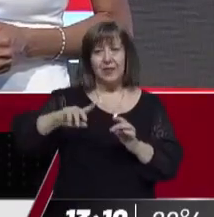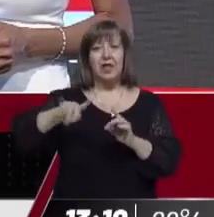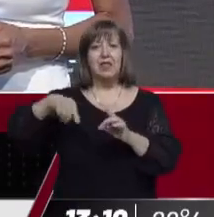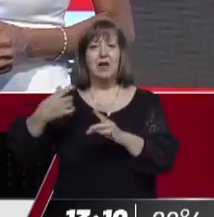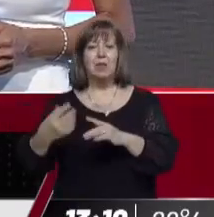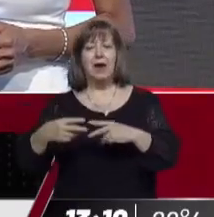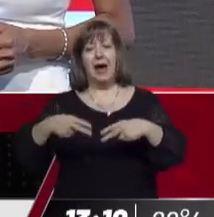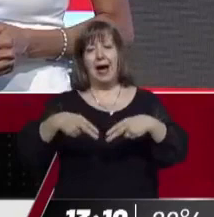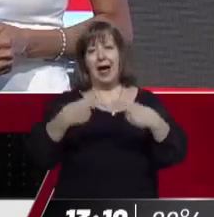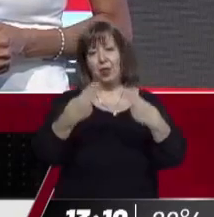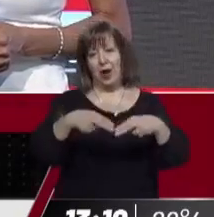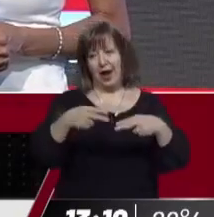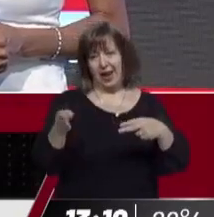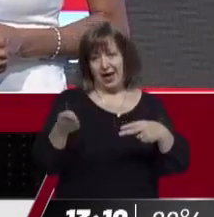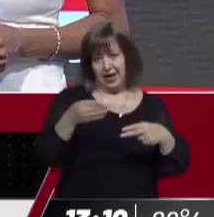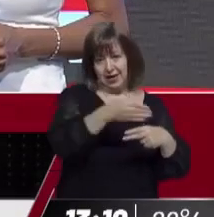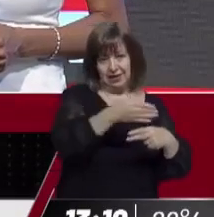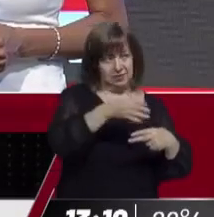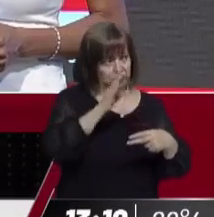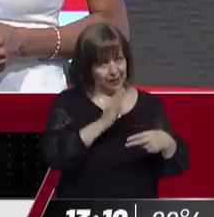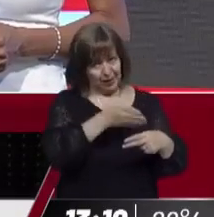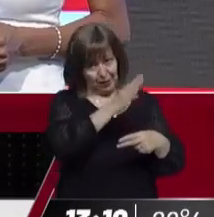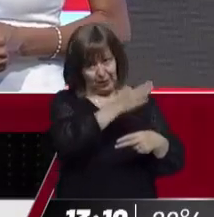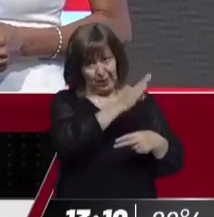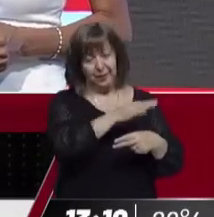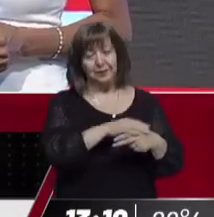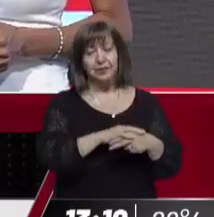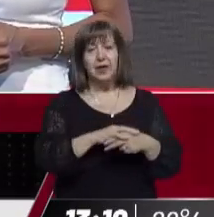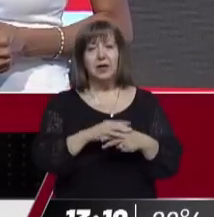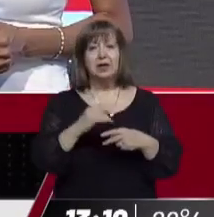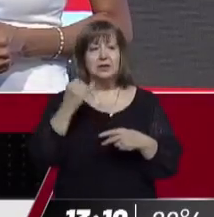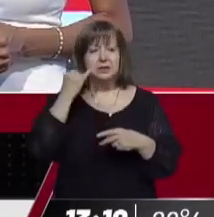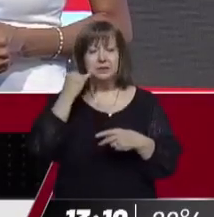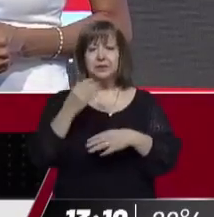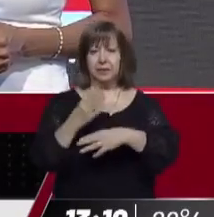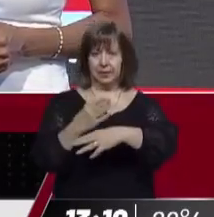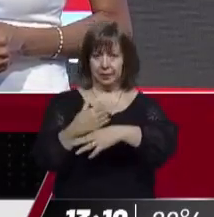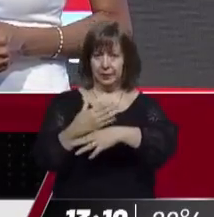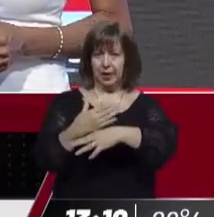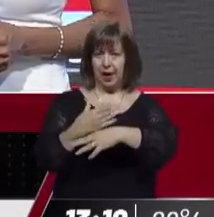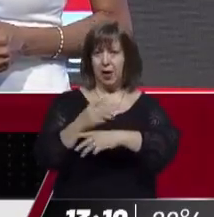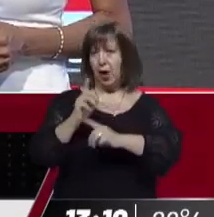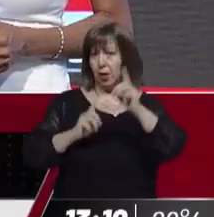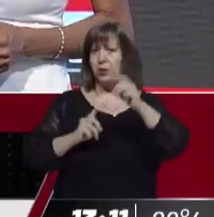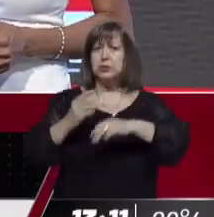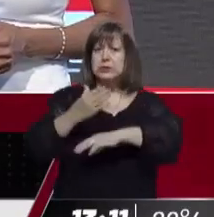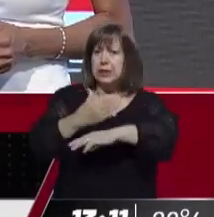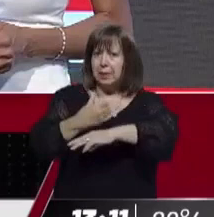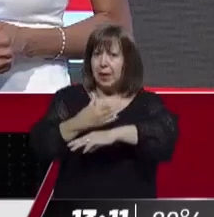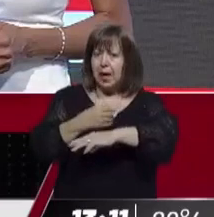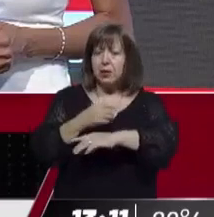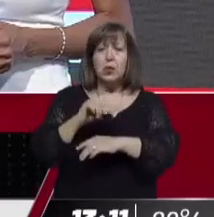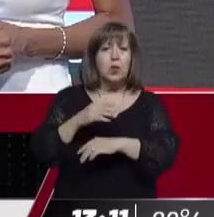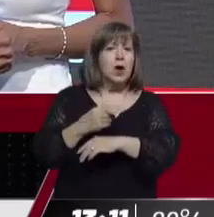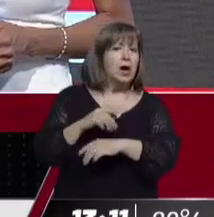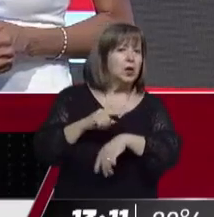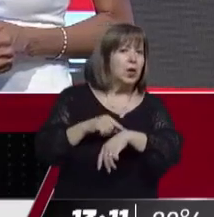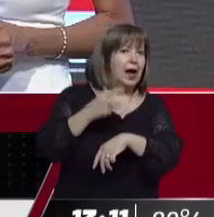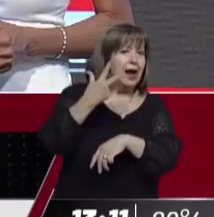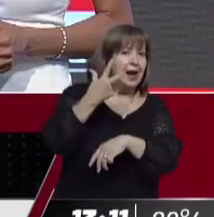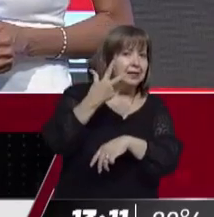hagan aduana como corresponde. Los que hicieron muy temprano aduana, tipo 3 de la